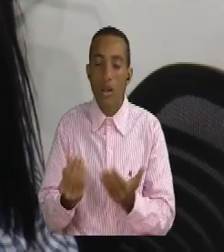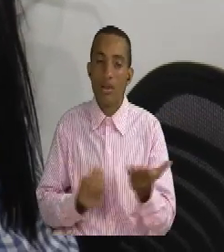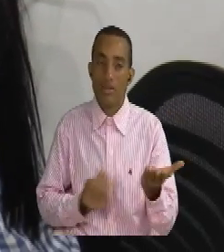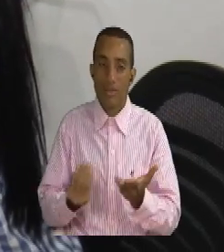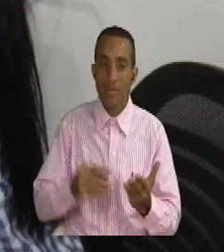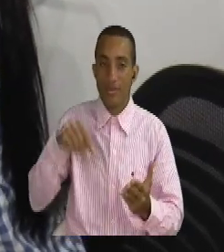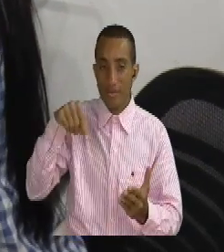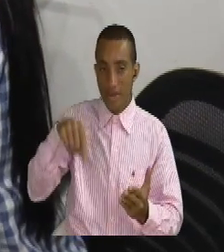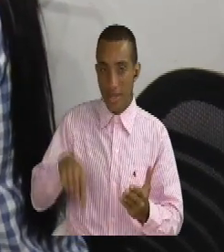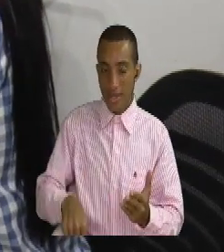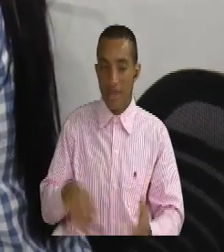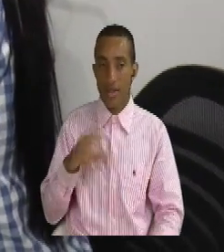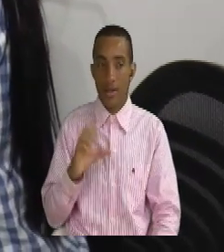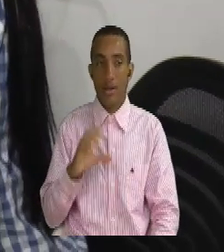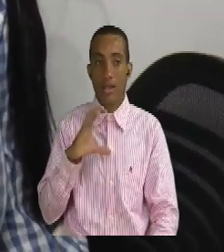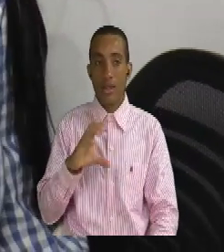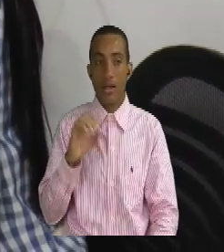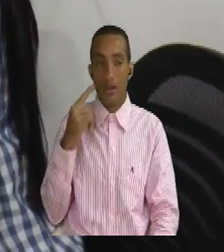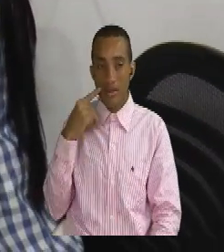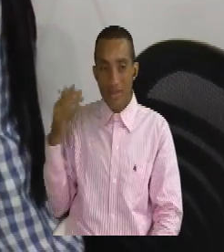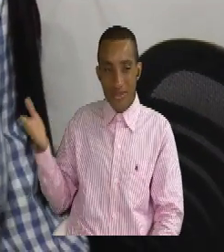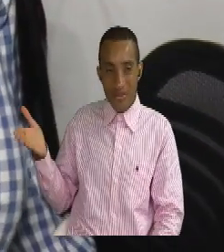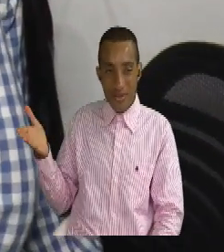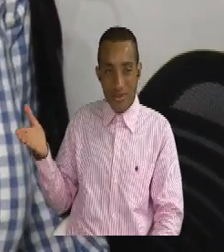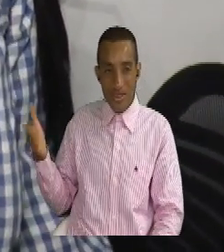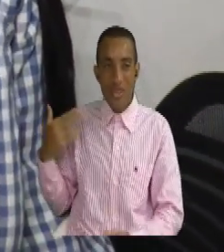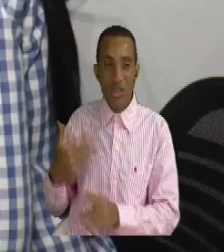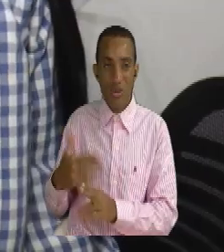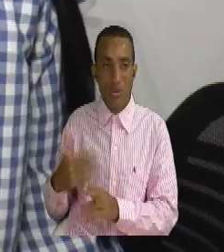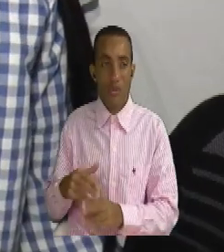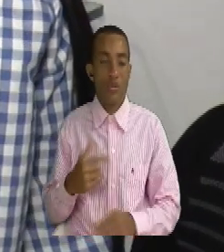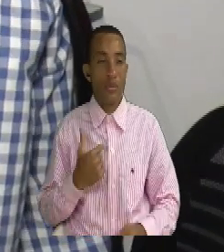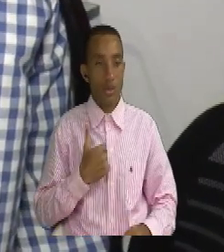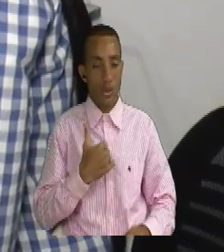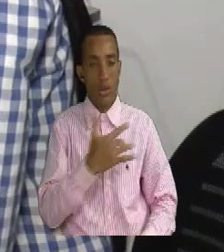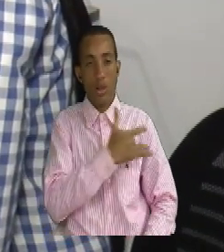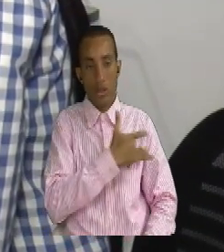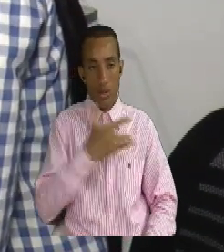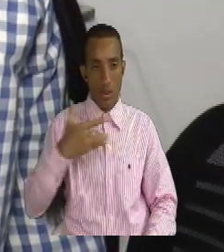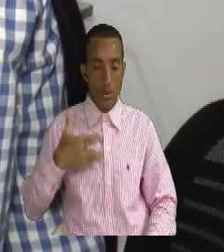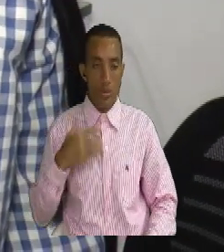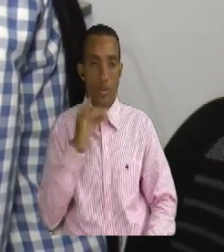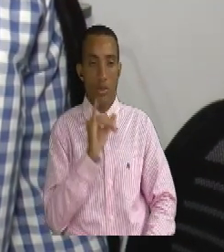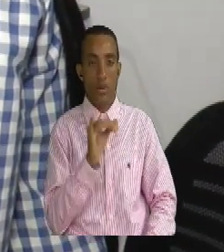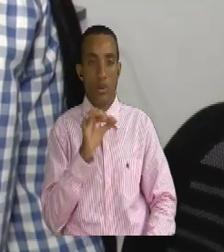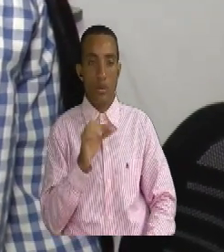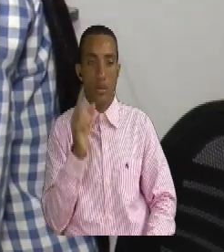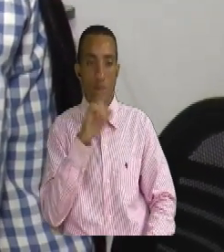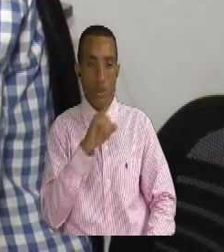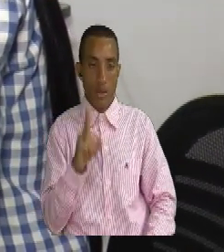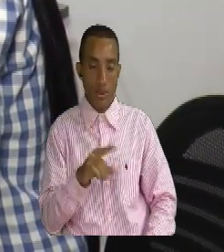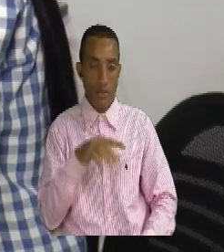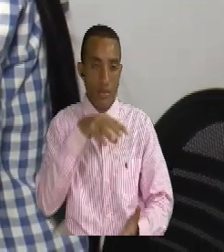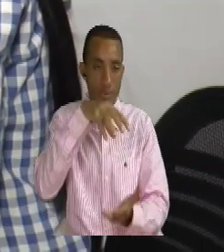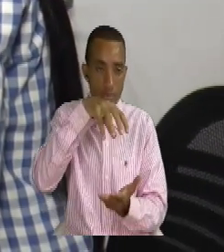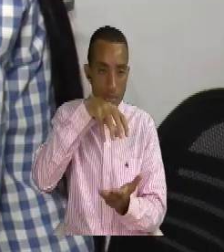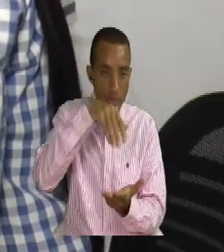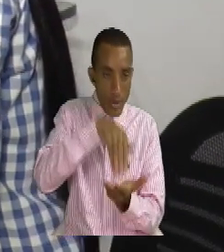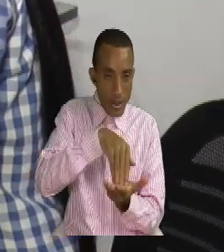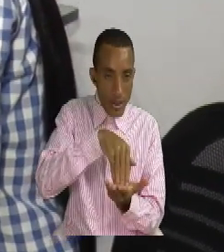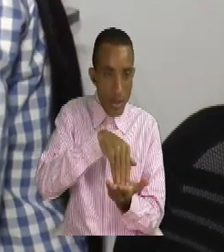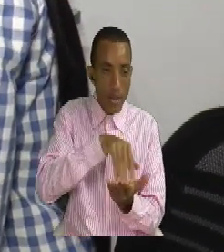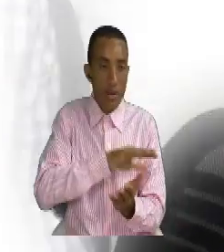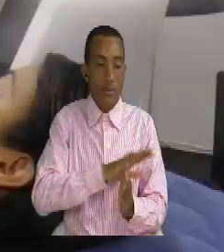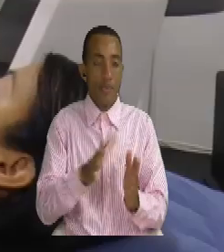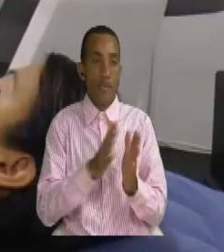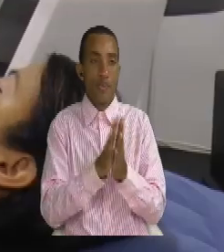Eco Perinatal podemos encontrar. Bueno, somos una entidad de salud, somos una IPS centrada en el servicio de medicina materno-fetal. Como su nombre lo